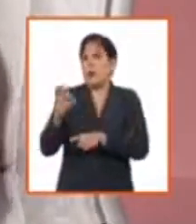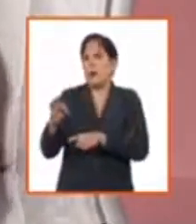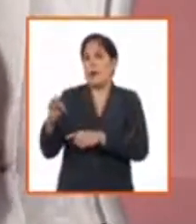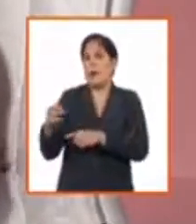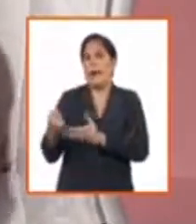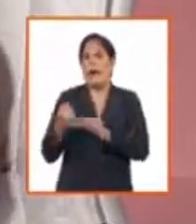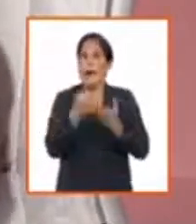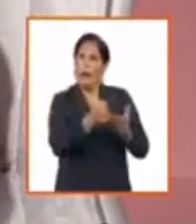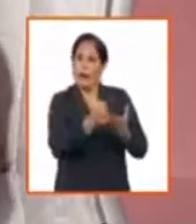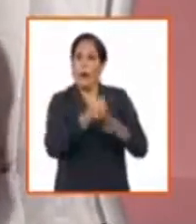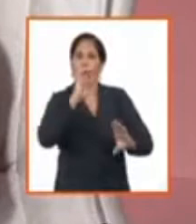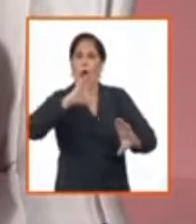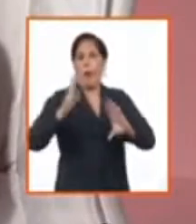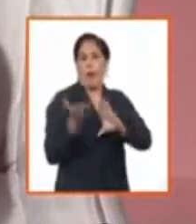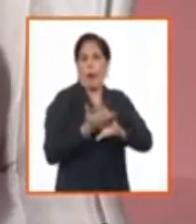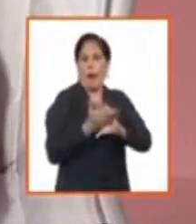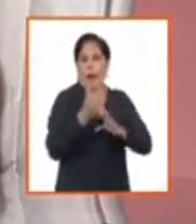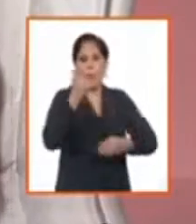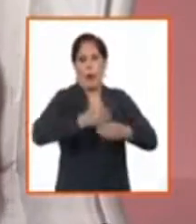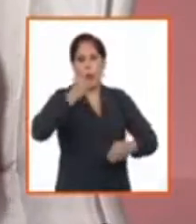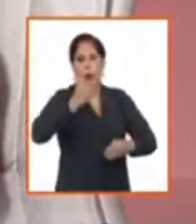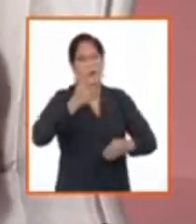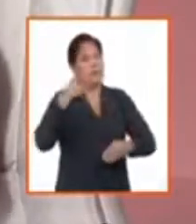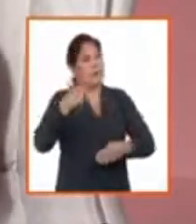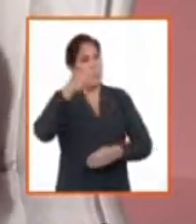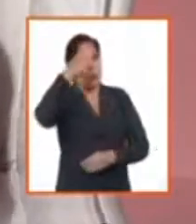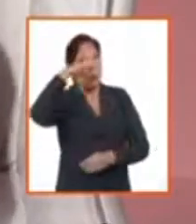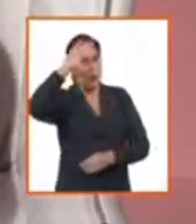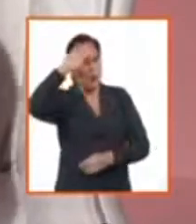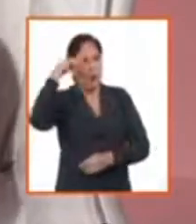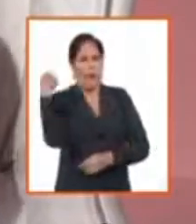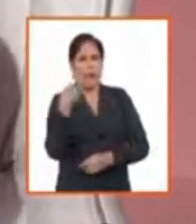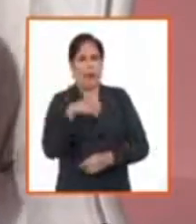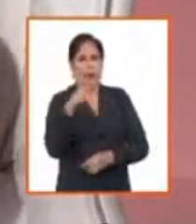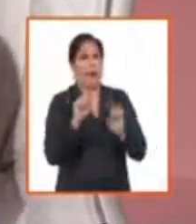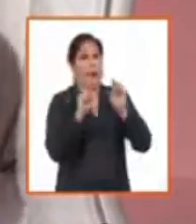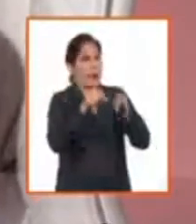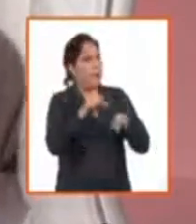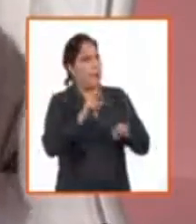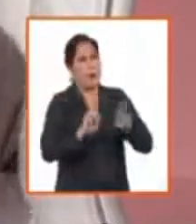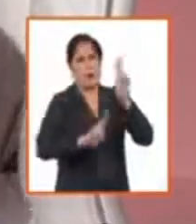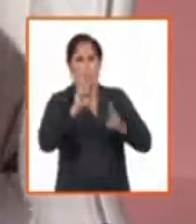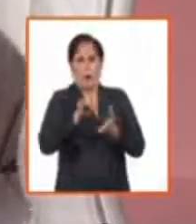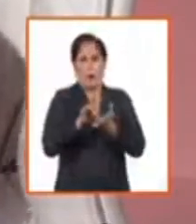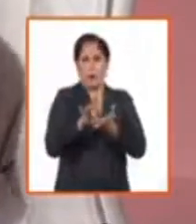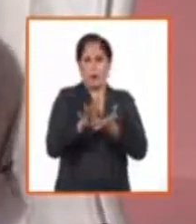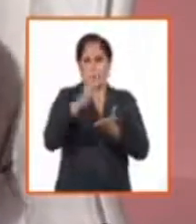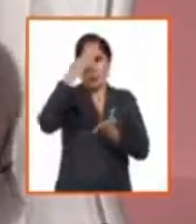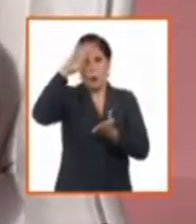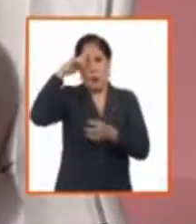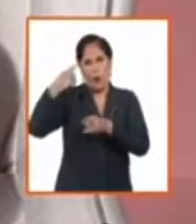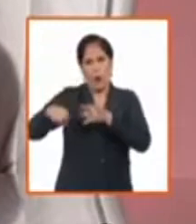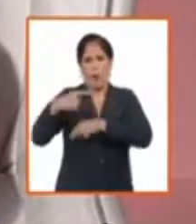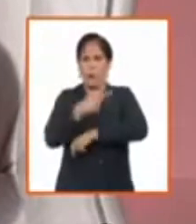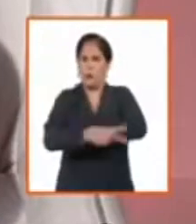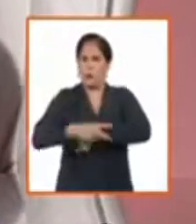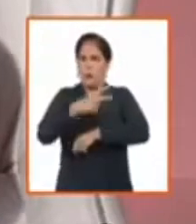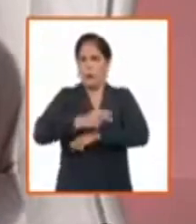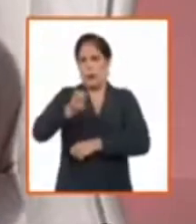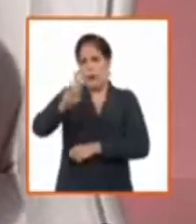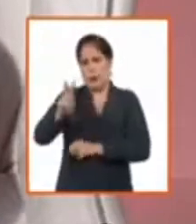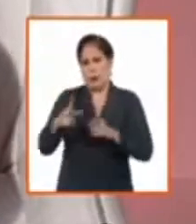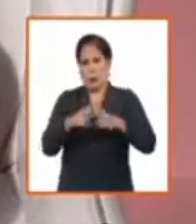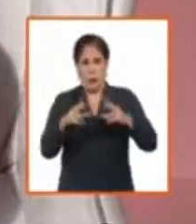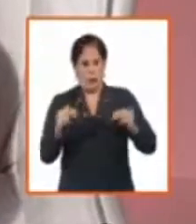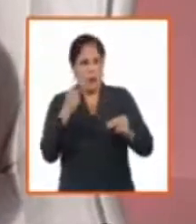era la condena el bloqueo a cuba y sobre todo a estar en contra de la exclusión estaba viendo una información aquí